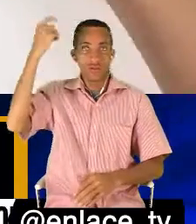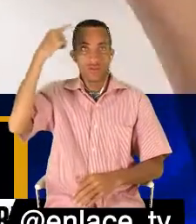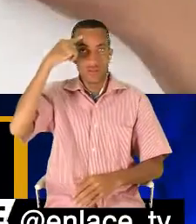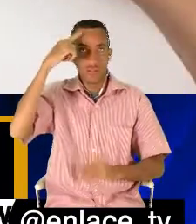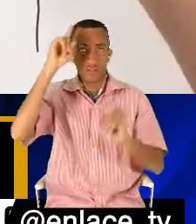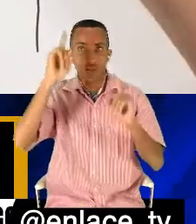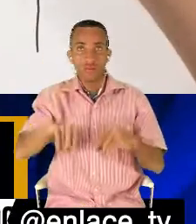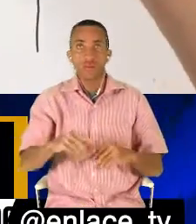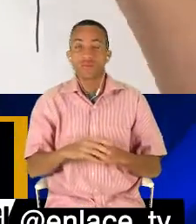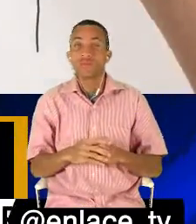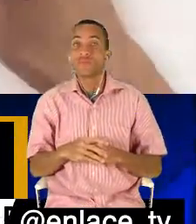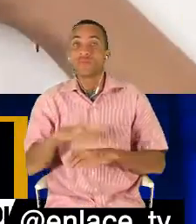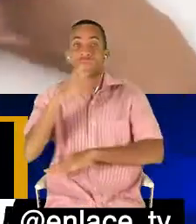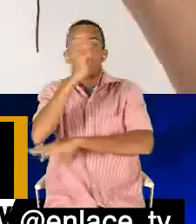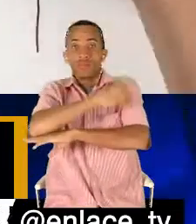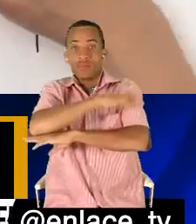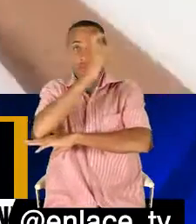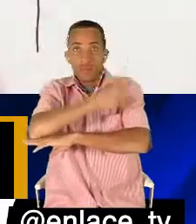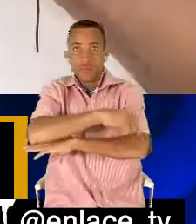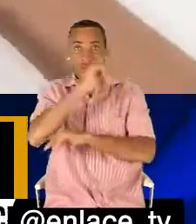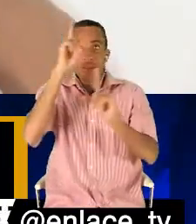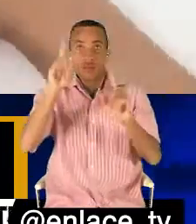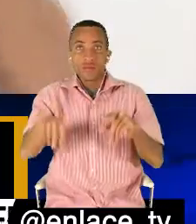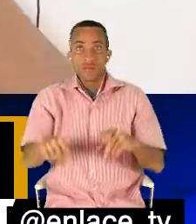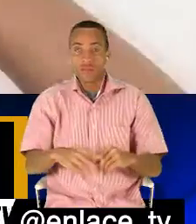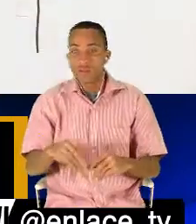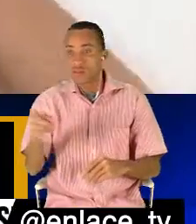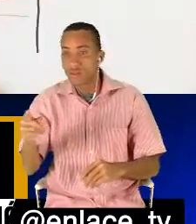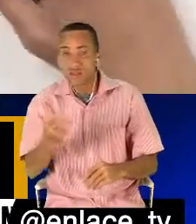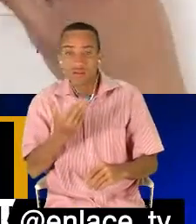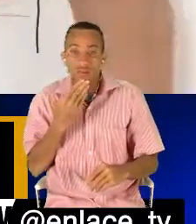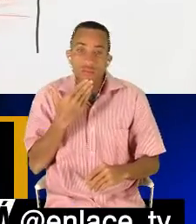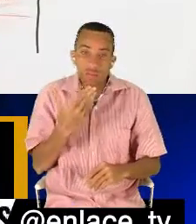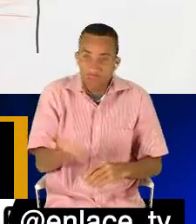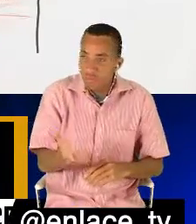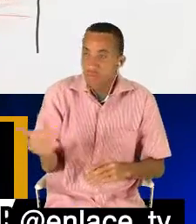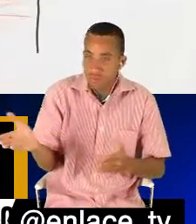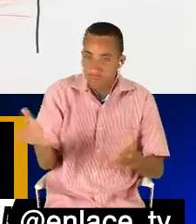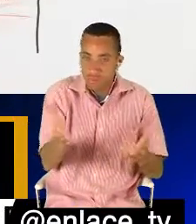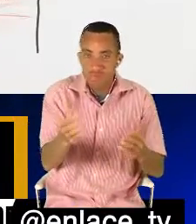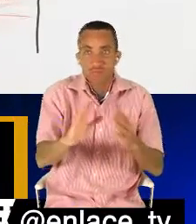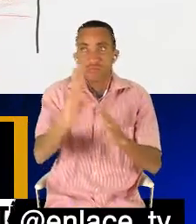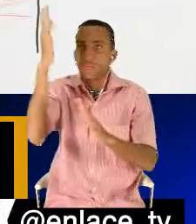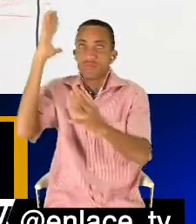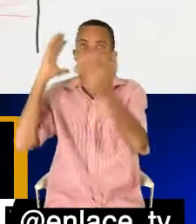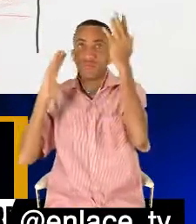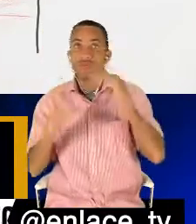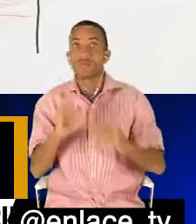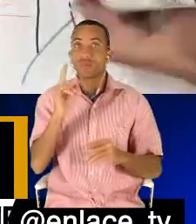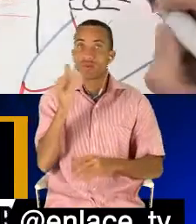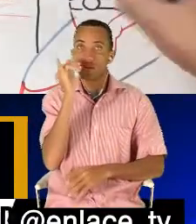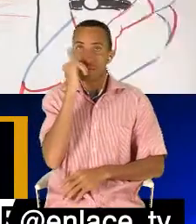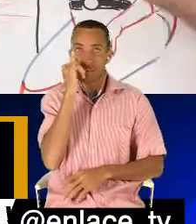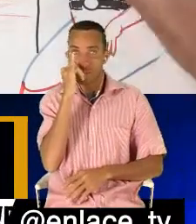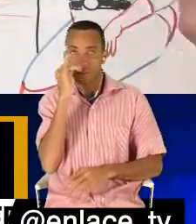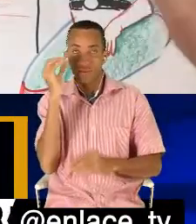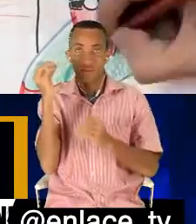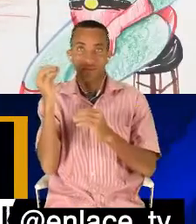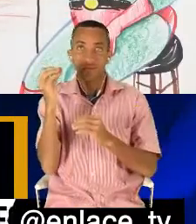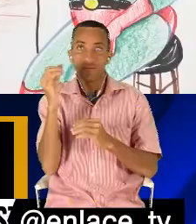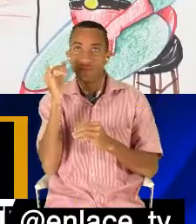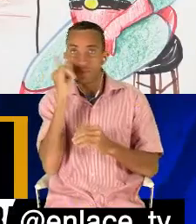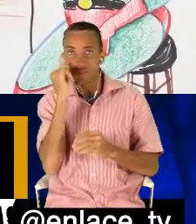Agencia Nacional de Hidrocarburos y la Autoridad Nacional de Licencias Ambientales. Ha hecho usted una pieza de video muy interesante, la ha creado, la estamos